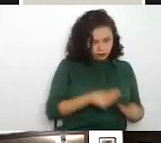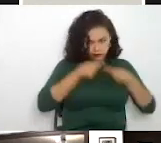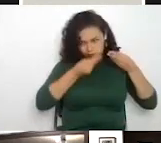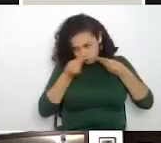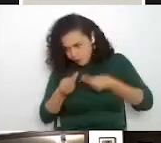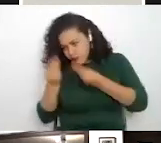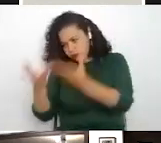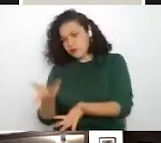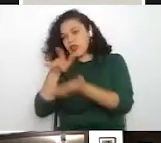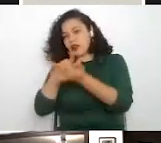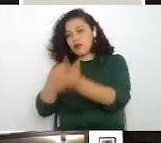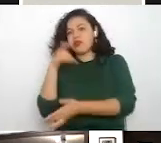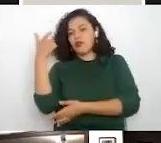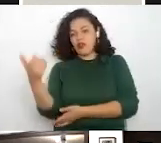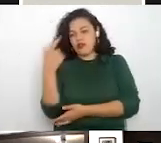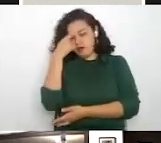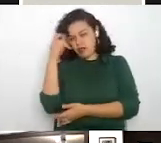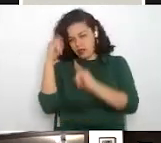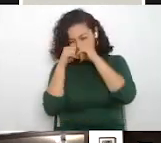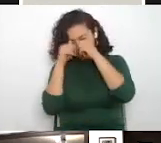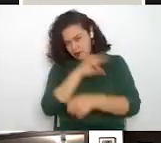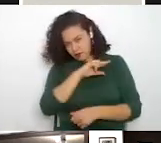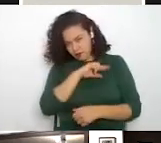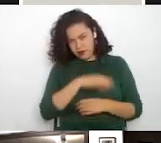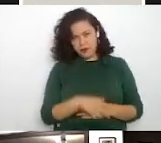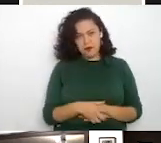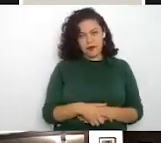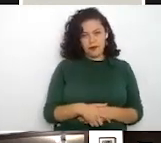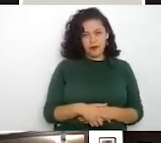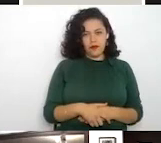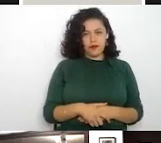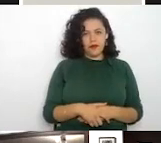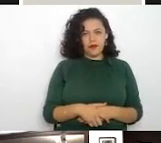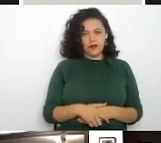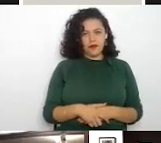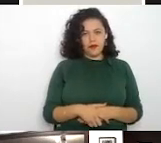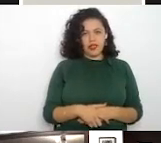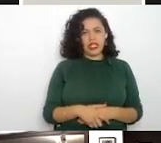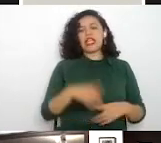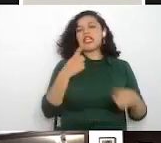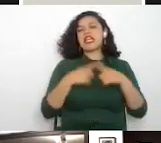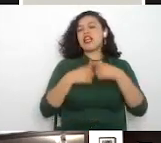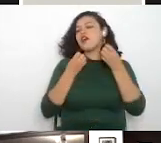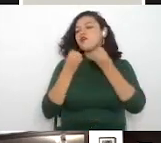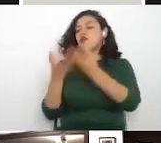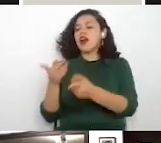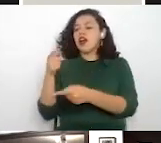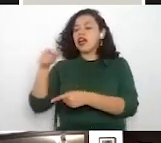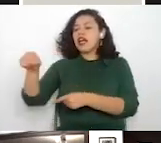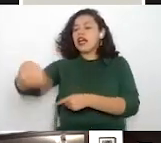una institución de asistencia privada, etcétera. Y bueno, ¿y quiénes reciben las salidas? Decimos además que